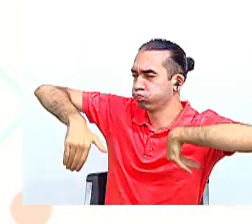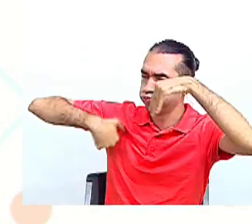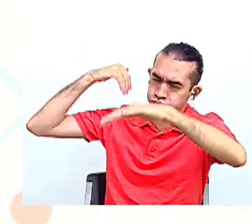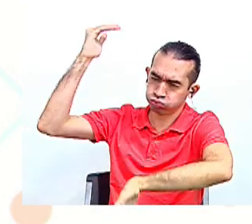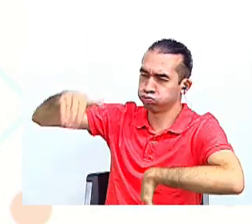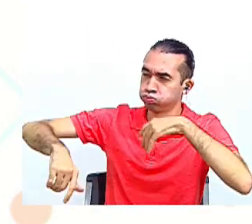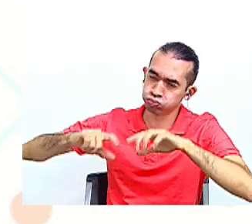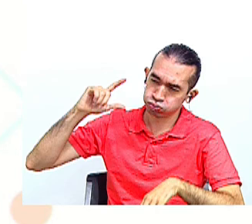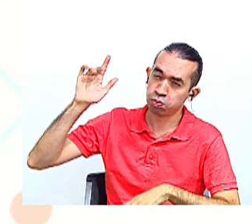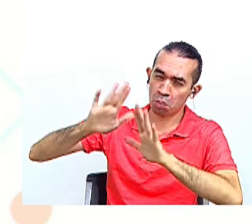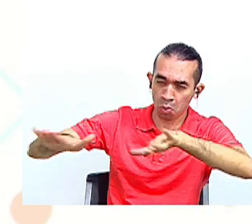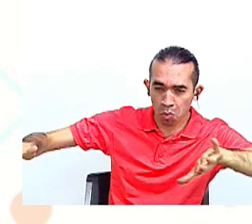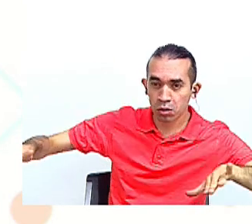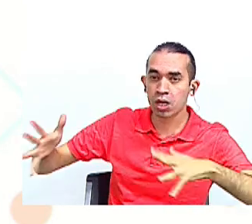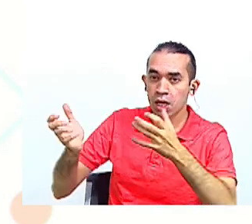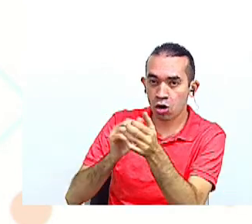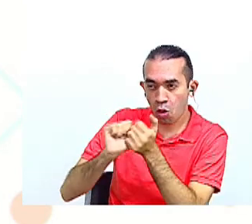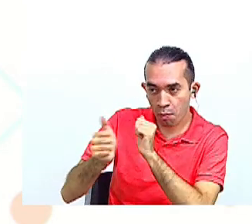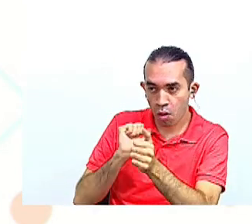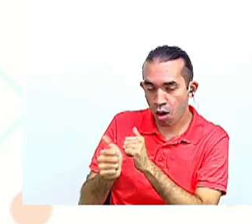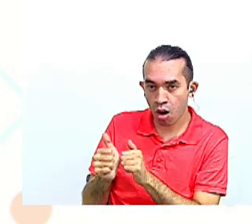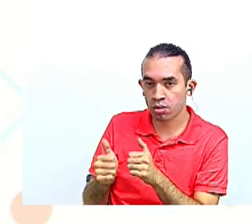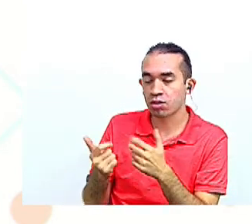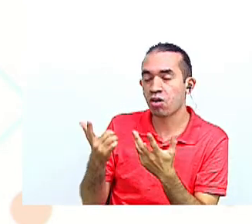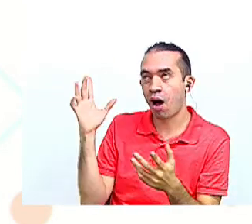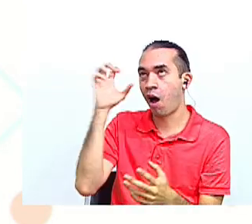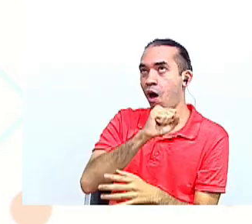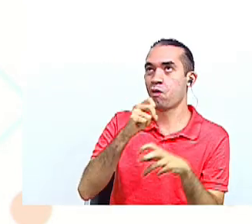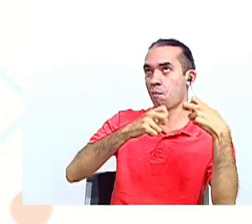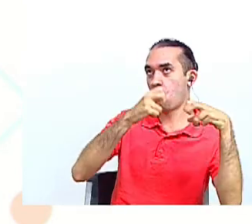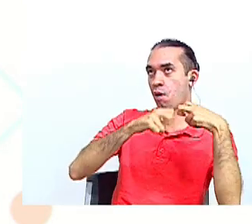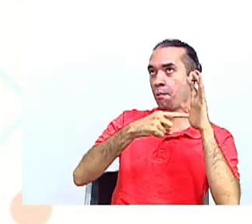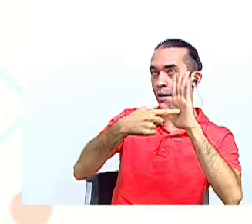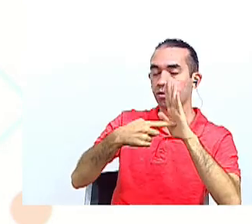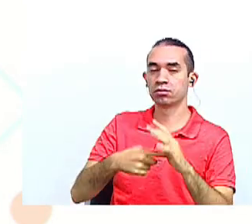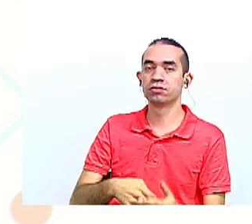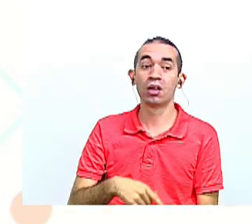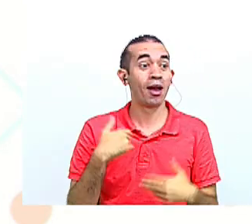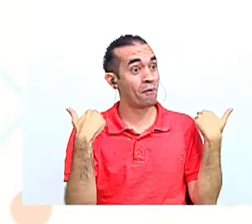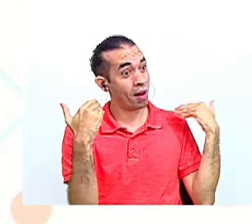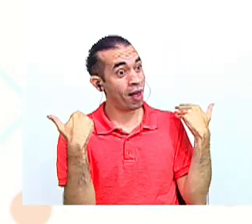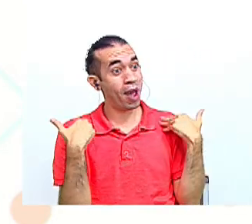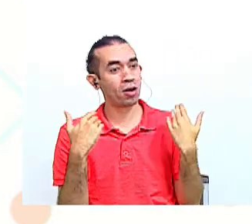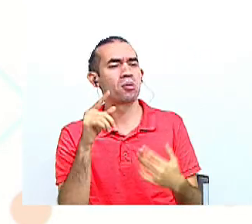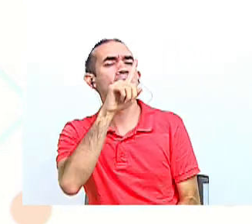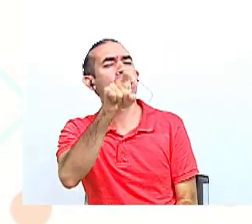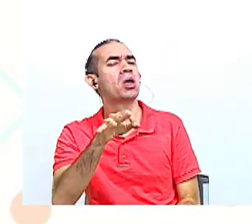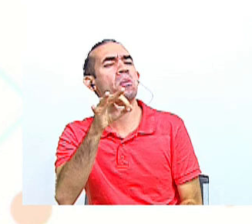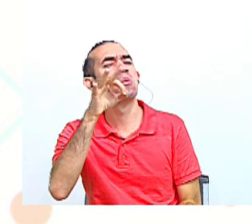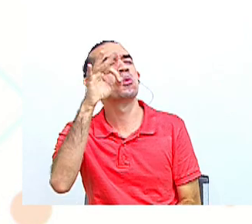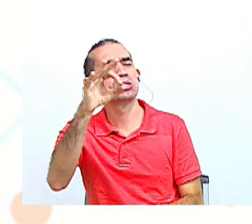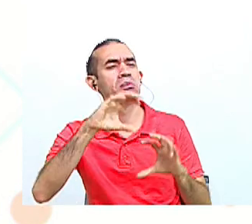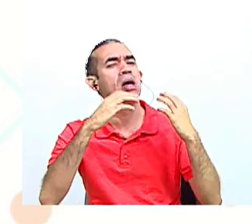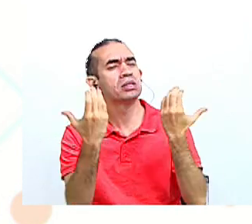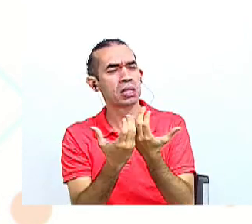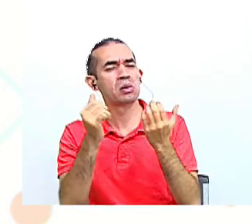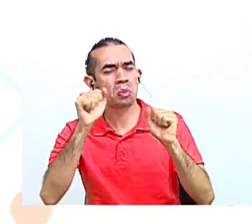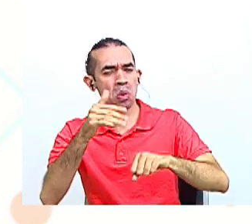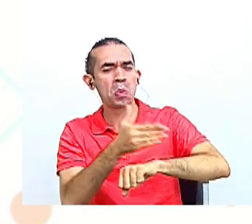con el problema. Uy, eso me alegra mucho. ¿Y qué podemos mejorar para las próximas clases? Profe, concentración.